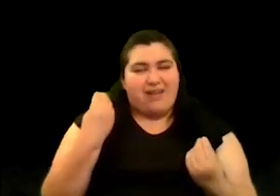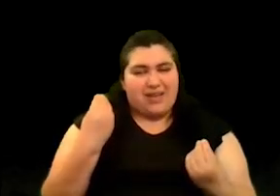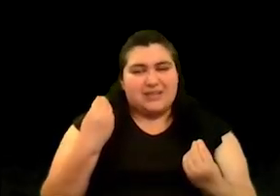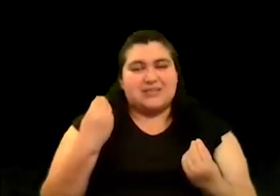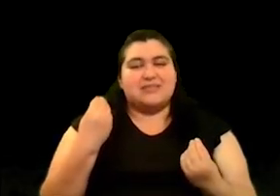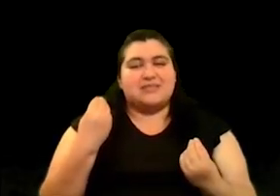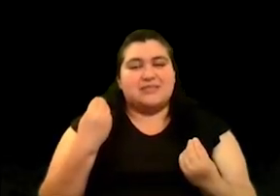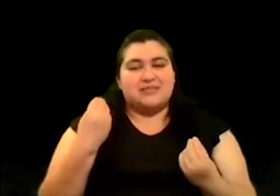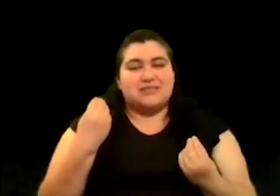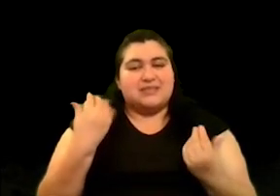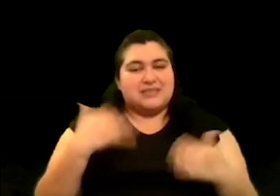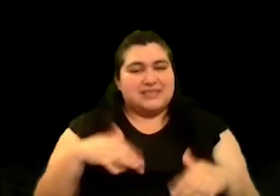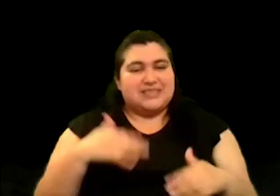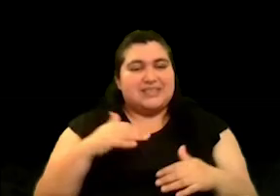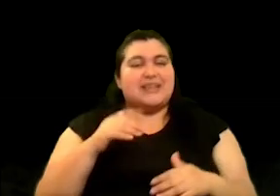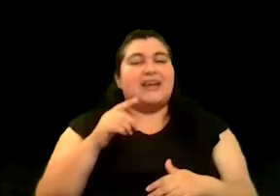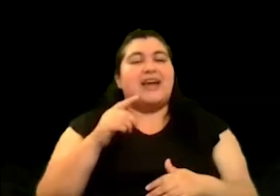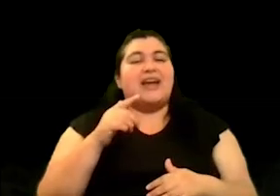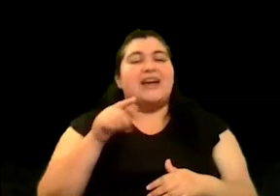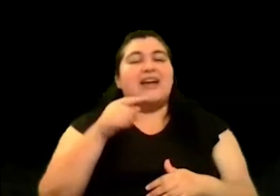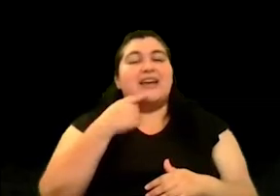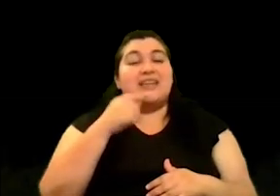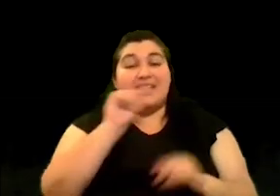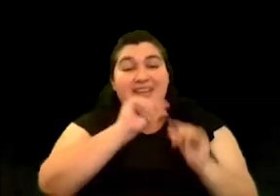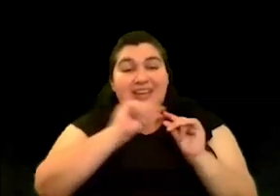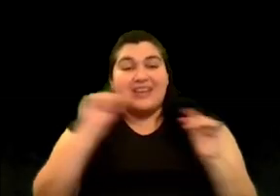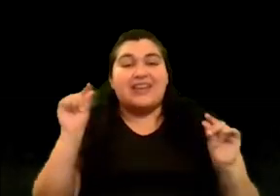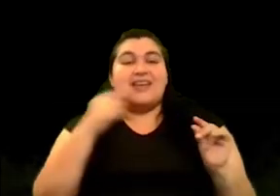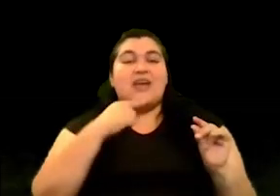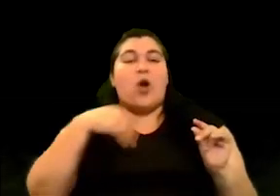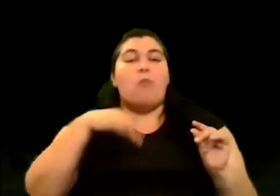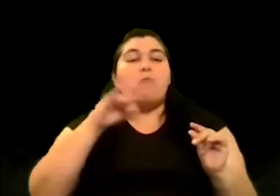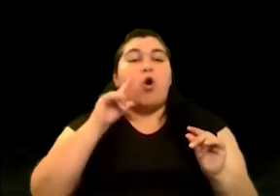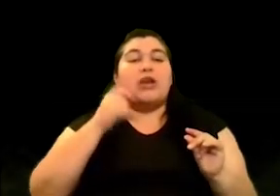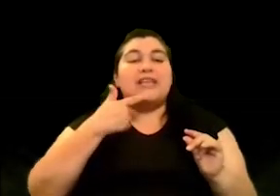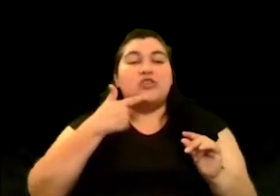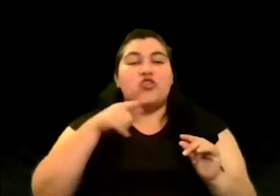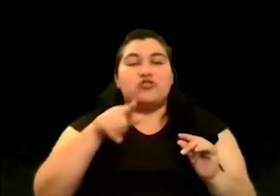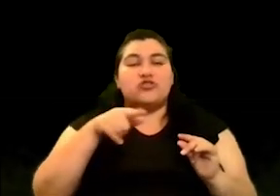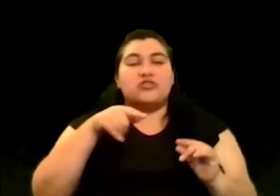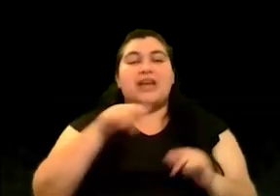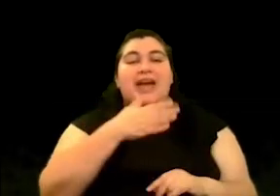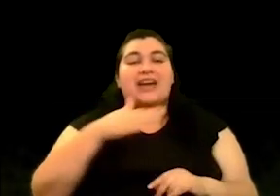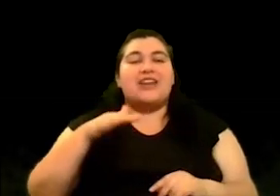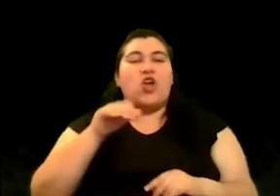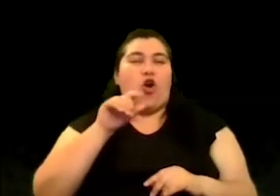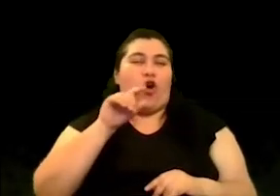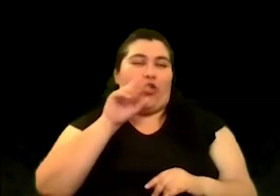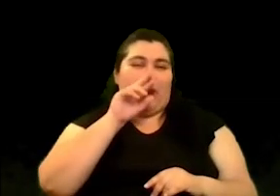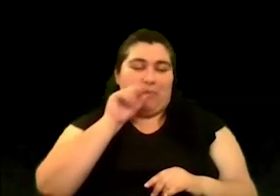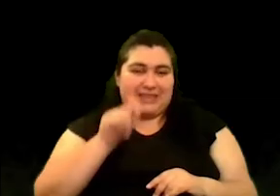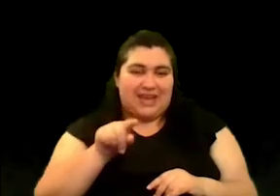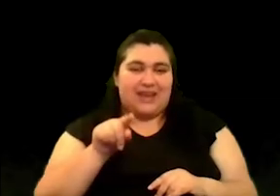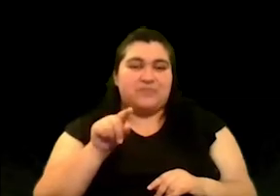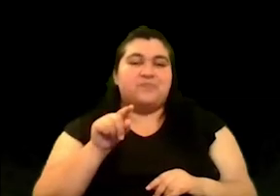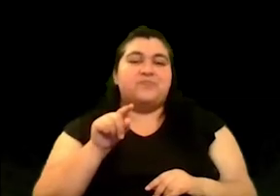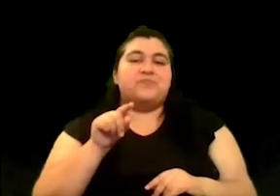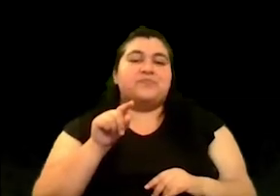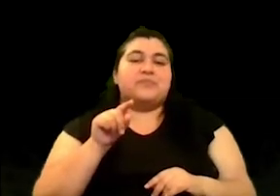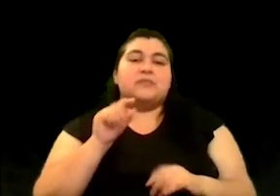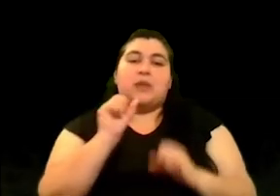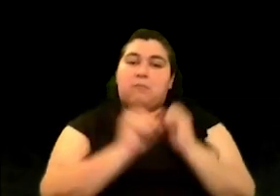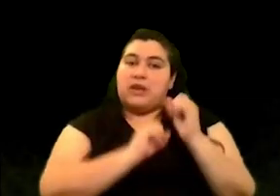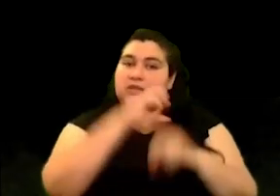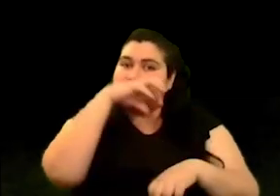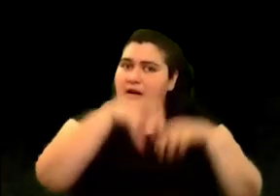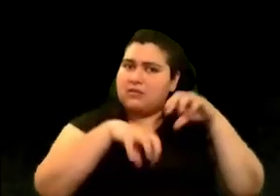Molinos, Río de la Plata. Y pongo porque este fue el leading case que resolvió esa crisis que tenían muchos que les encanta